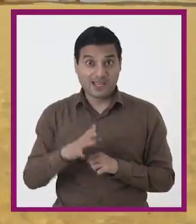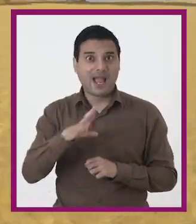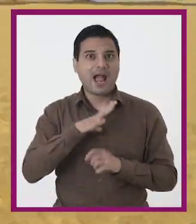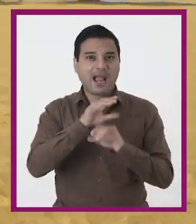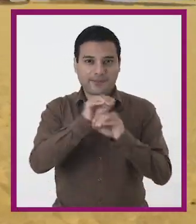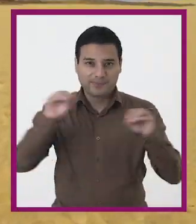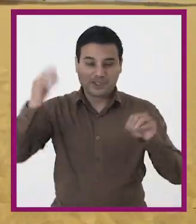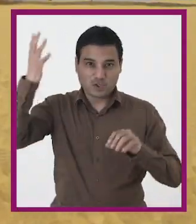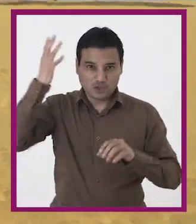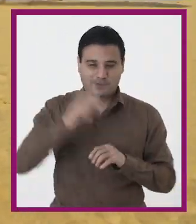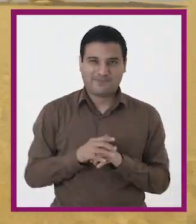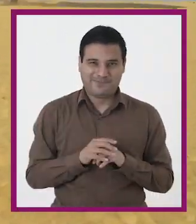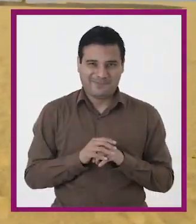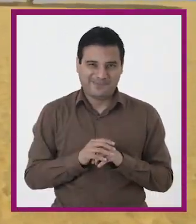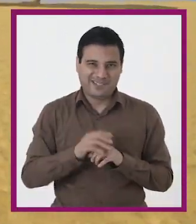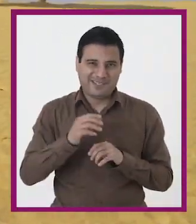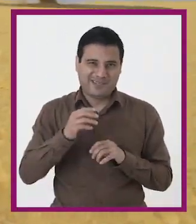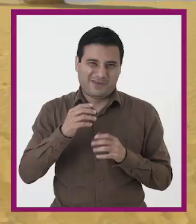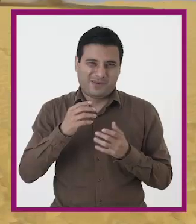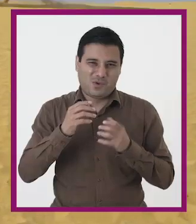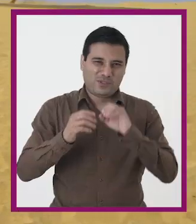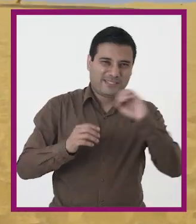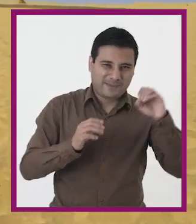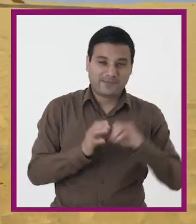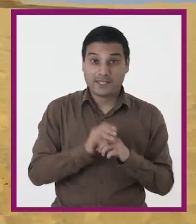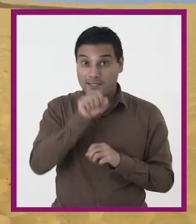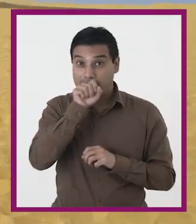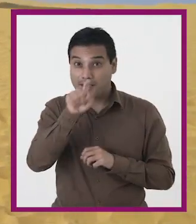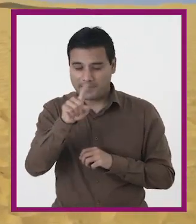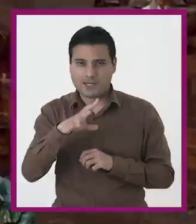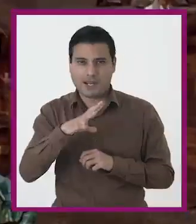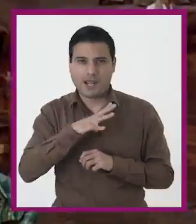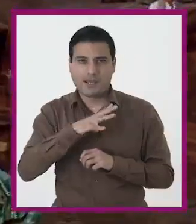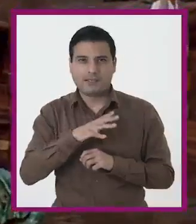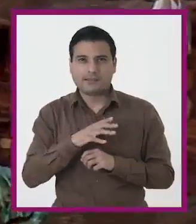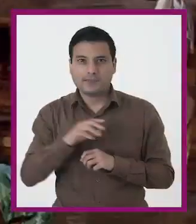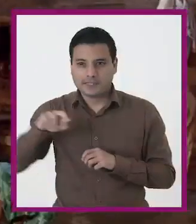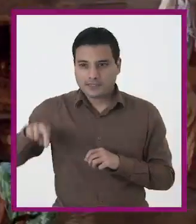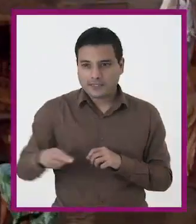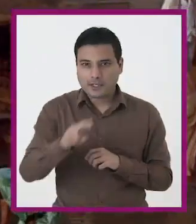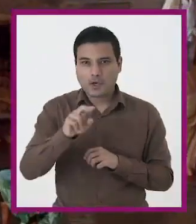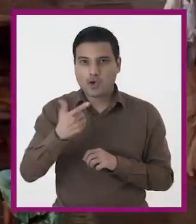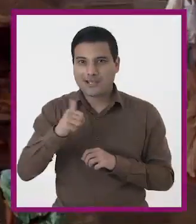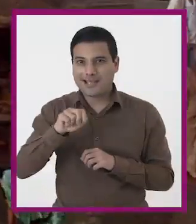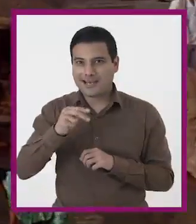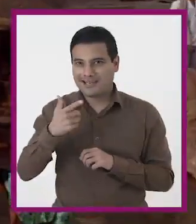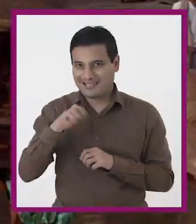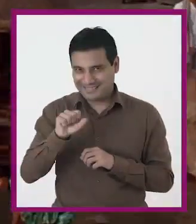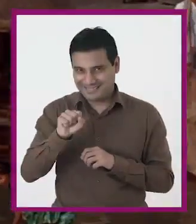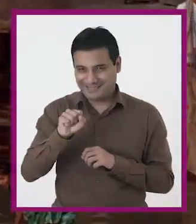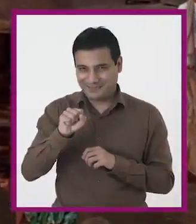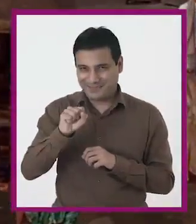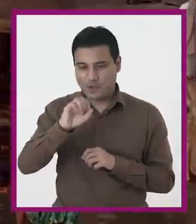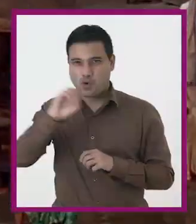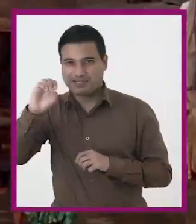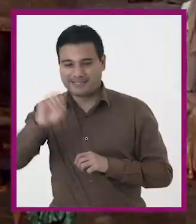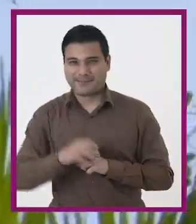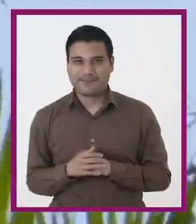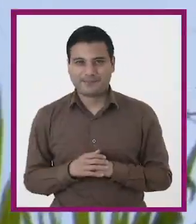el abrasador desierto de Thar, al poniente, hasta el espectacular delta del sagrado Ganges, al